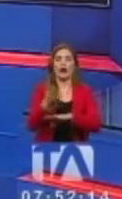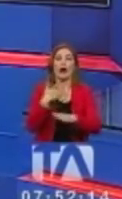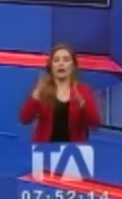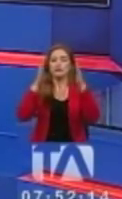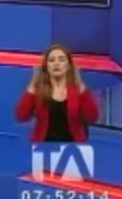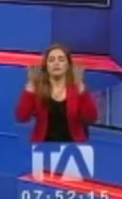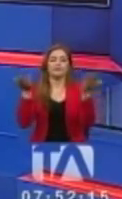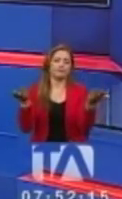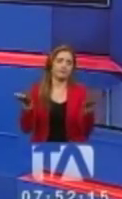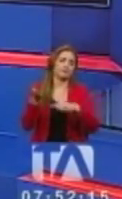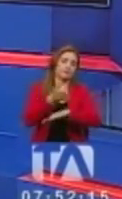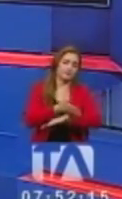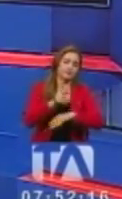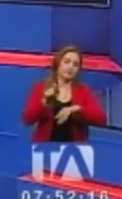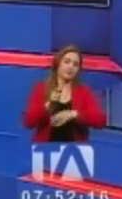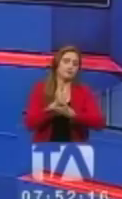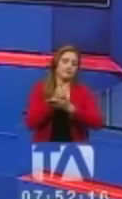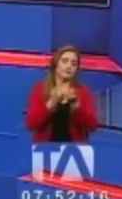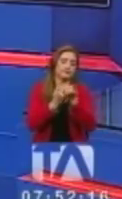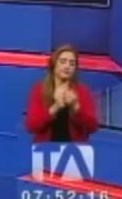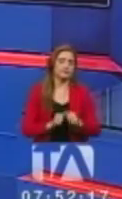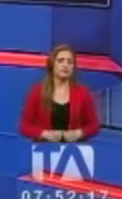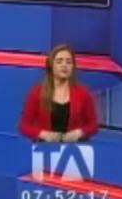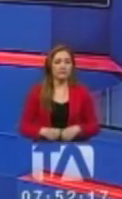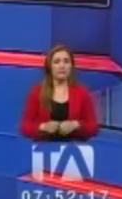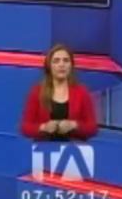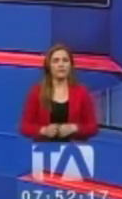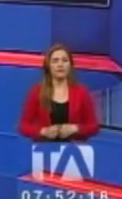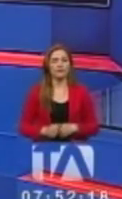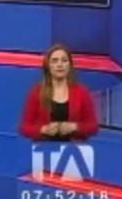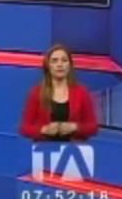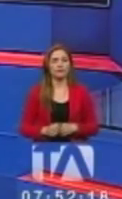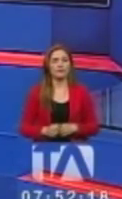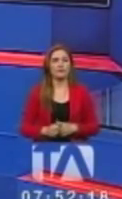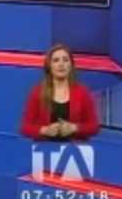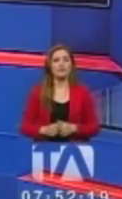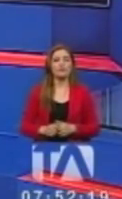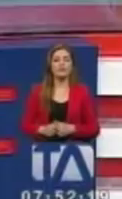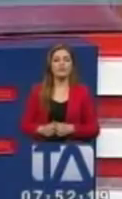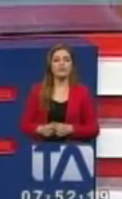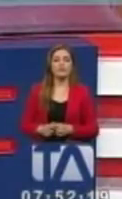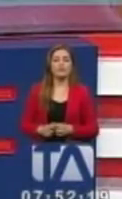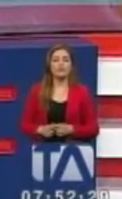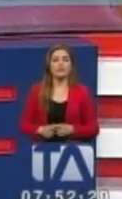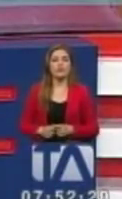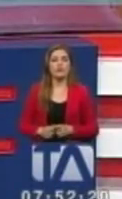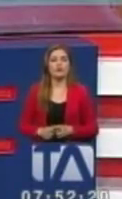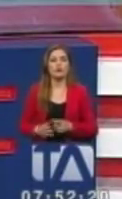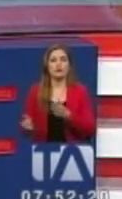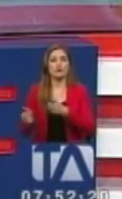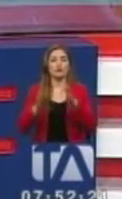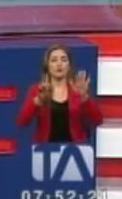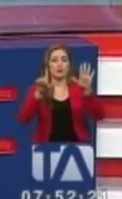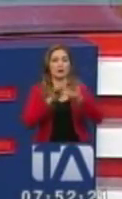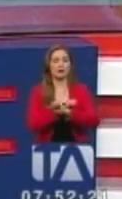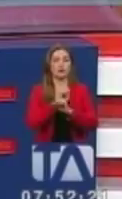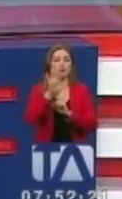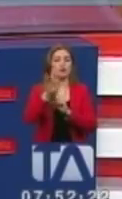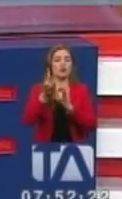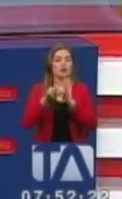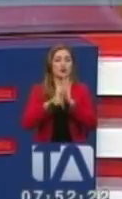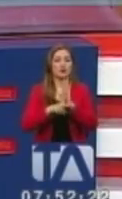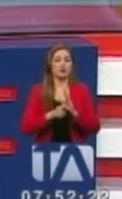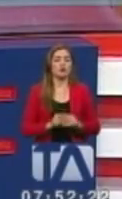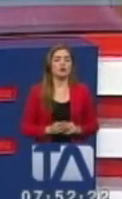la intervención en lugares como estos que de verdad lo necesitan porque tienes más información son las 7 de la mañana con 52